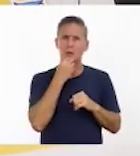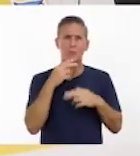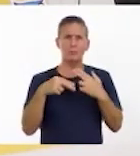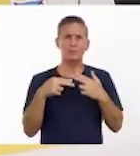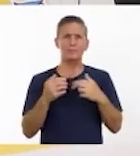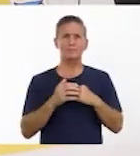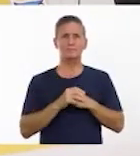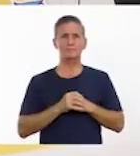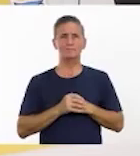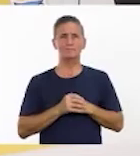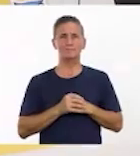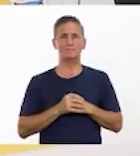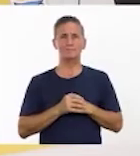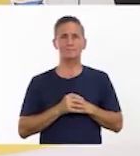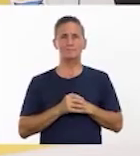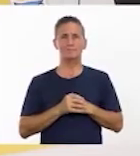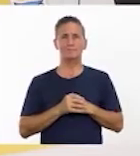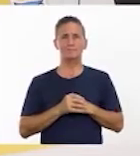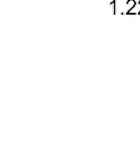sugiere pueden realizar.